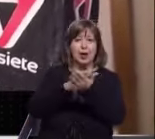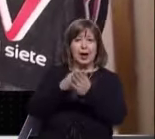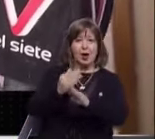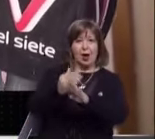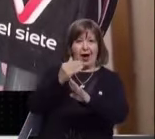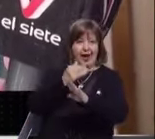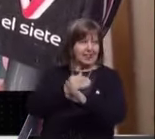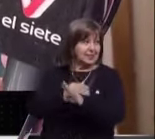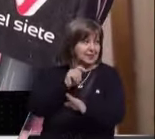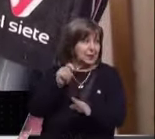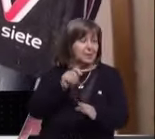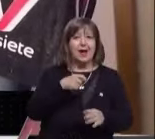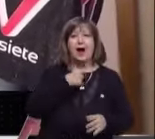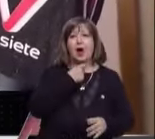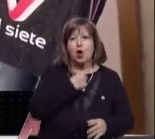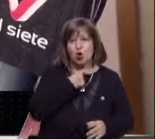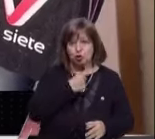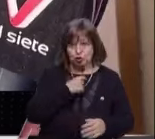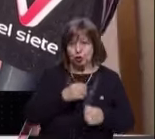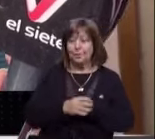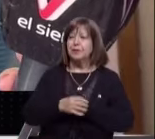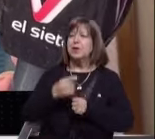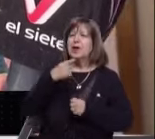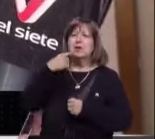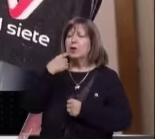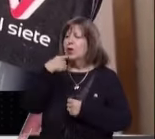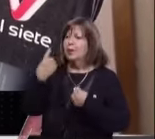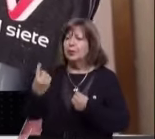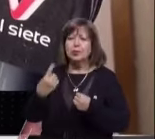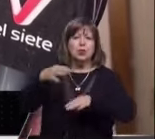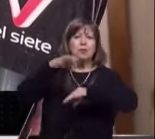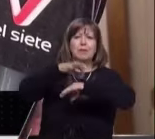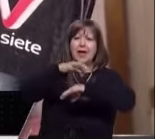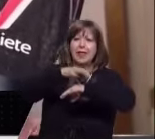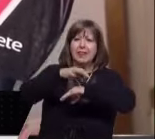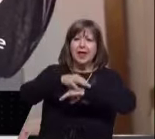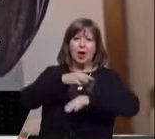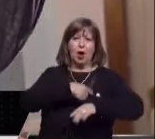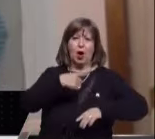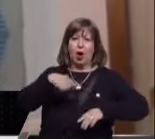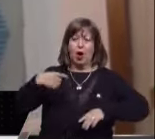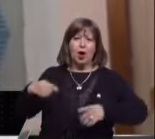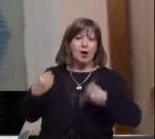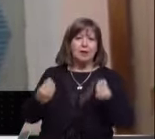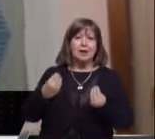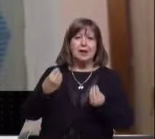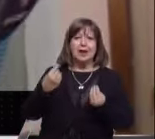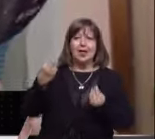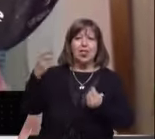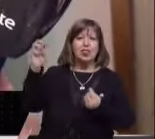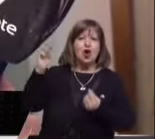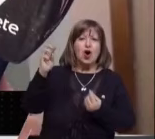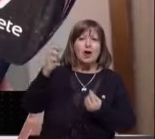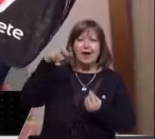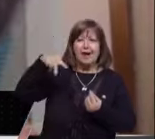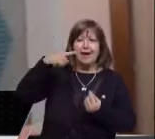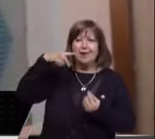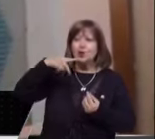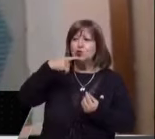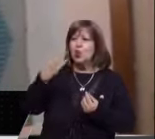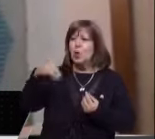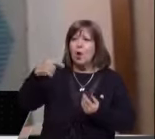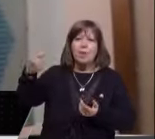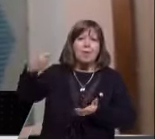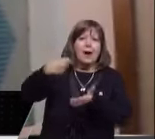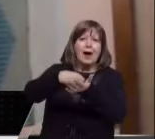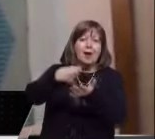nos anticipaban algunos, pero en la práctica cuéntenos, ¿qué pasa con los honorarios? ¿Qué pasa con estos insumos que están valuados en dólares? ¿Qué pasa con el pago?